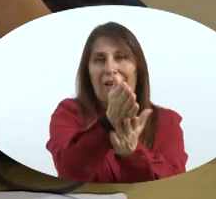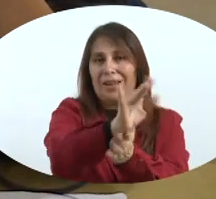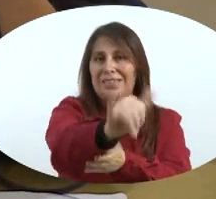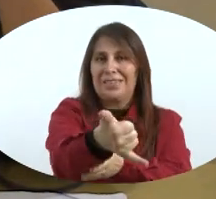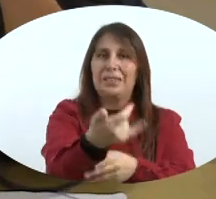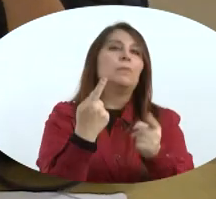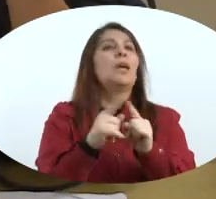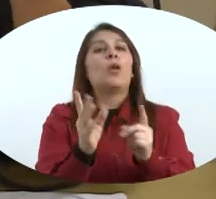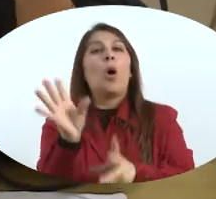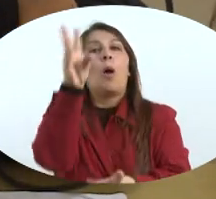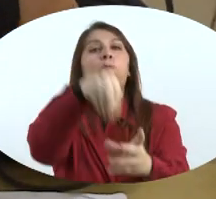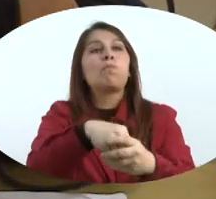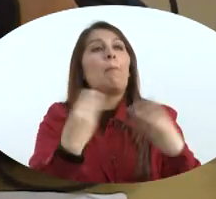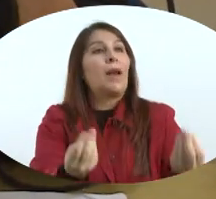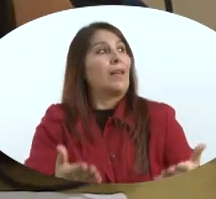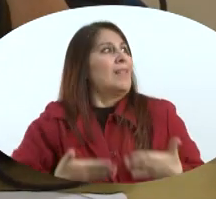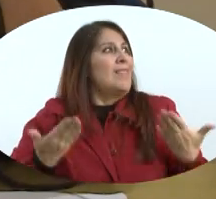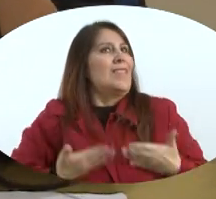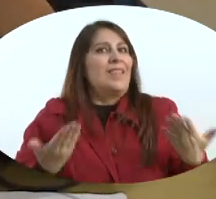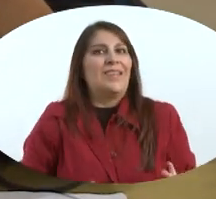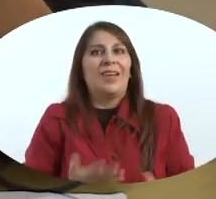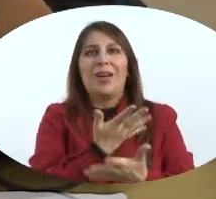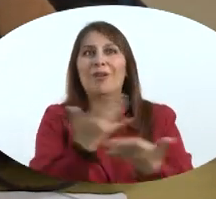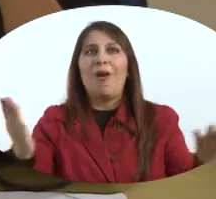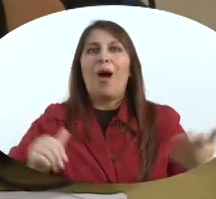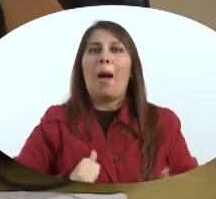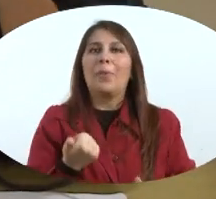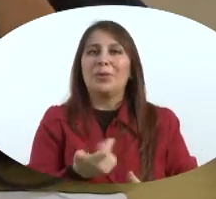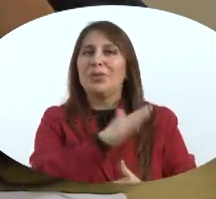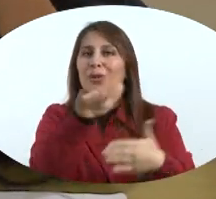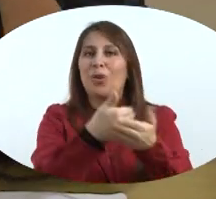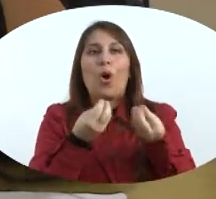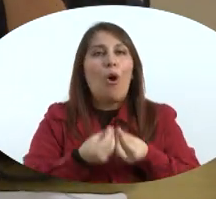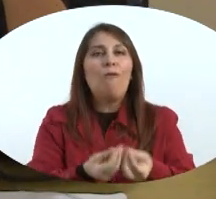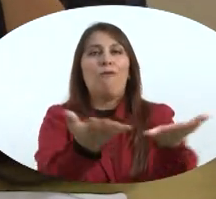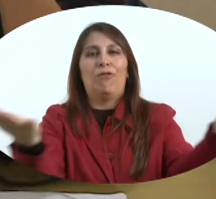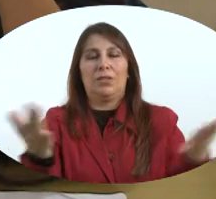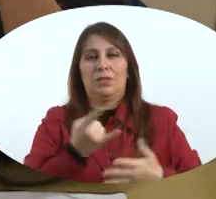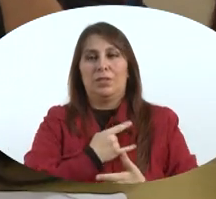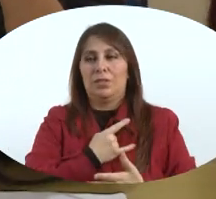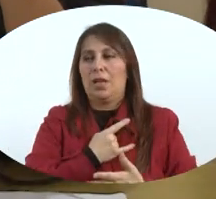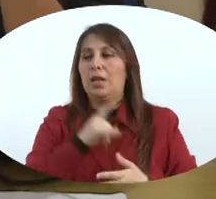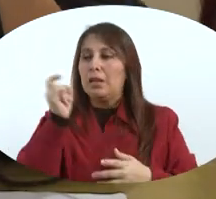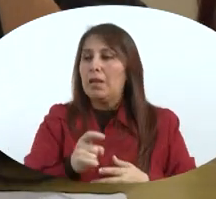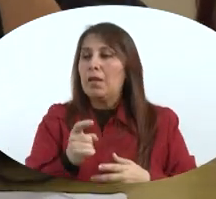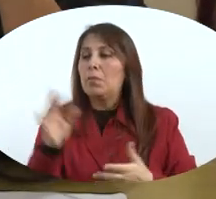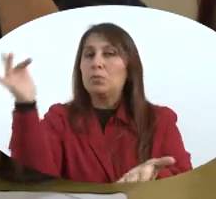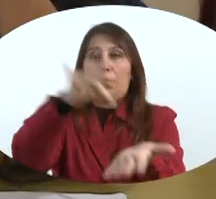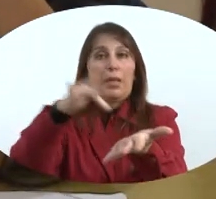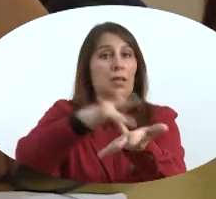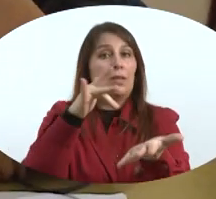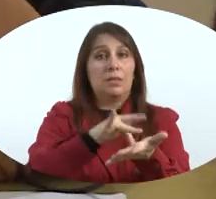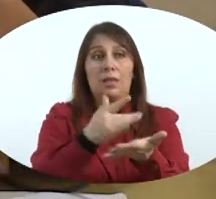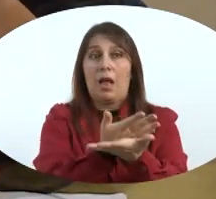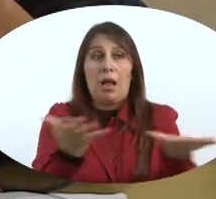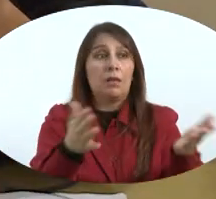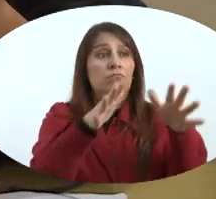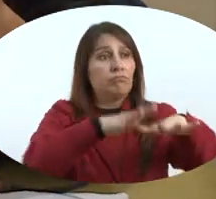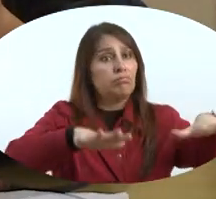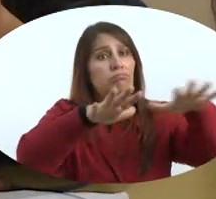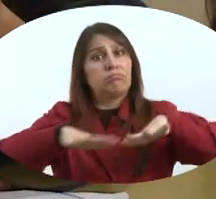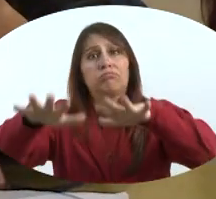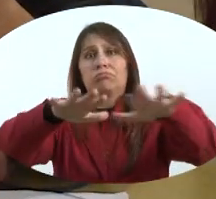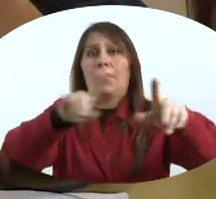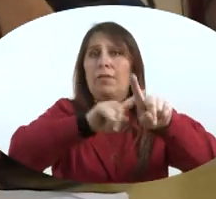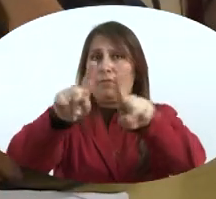también venimos para disfrutar la universidad que también nos ofrece este tipo de cosas y aquí impulsando la participación en este tipo de escenarios